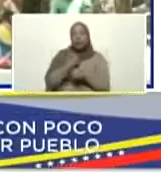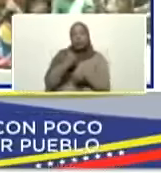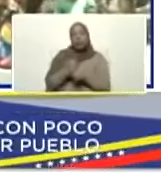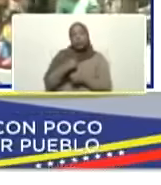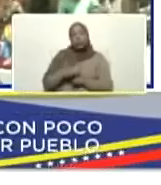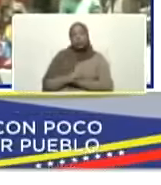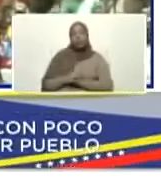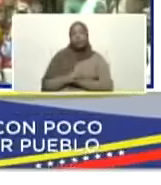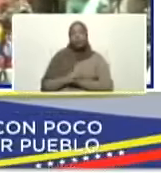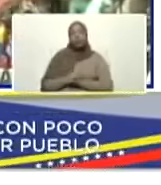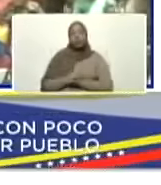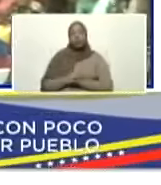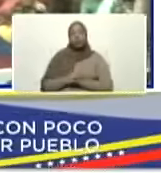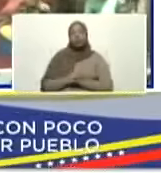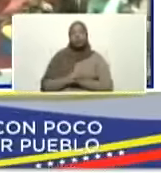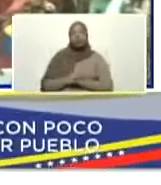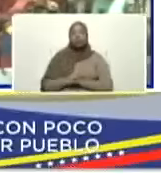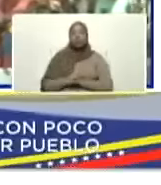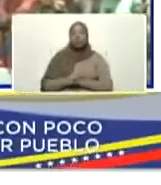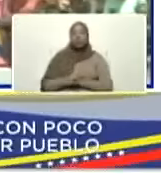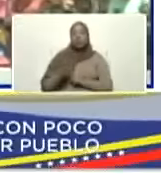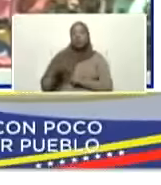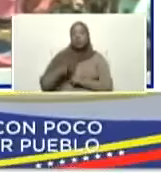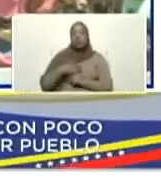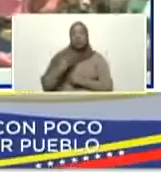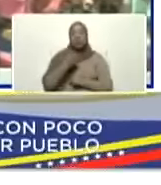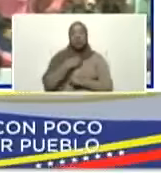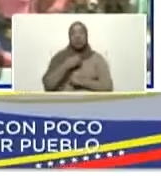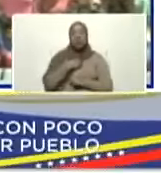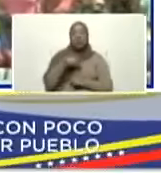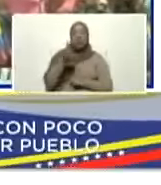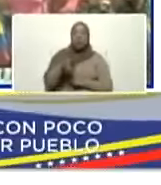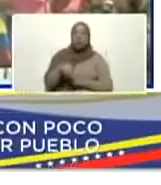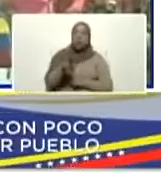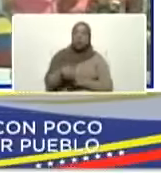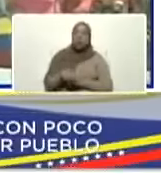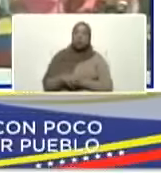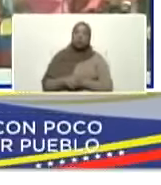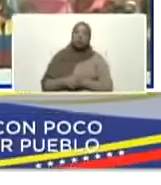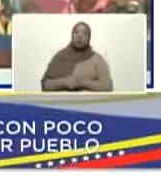No pudieron, ni podrán, ni hoy, ni jamás.